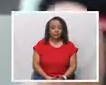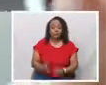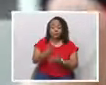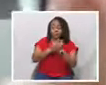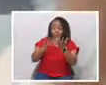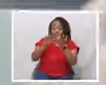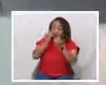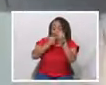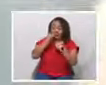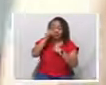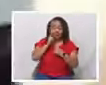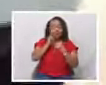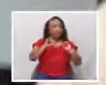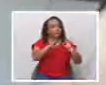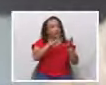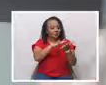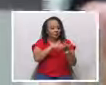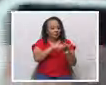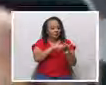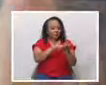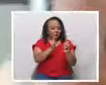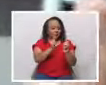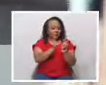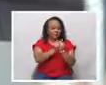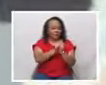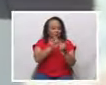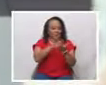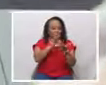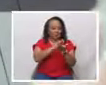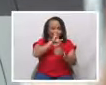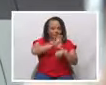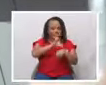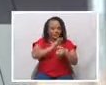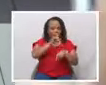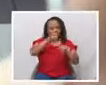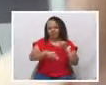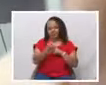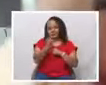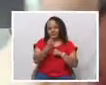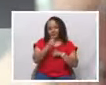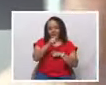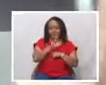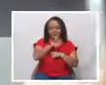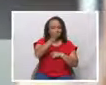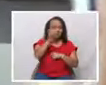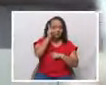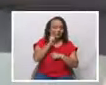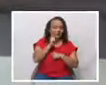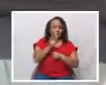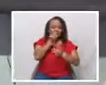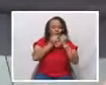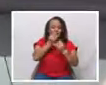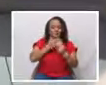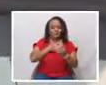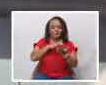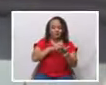disfrutar ahora? Por supuesto que el rice and beans nunca puede faltar, pues tengo que ir a Limón a comerme mi rice and